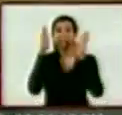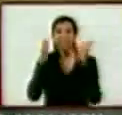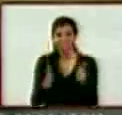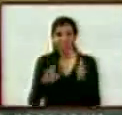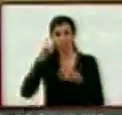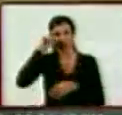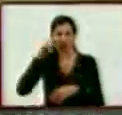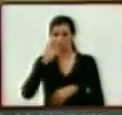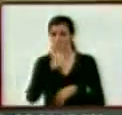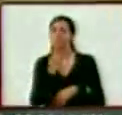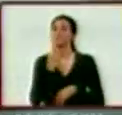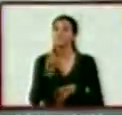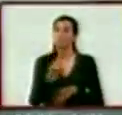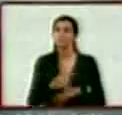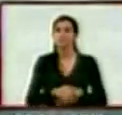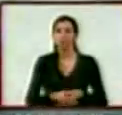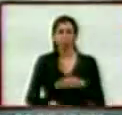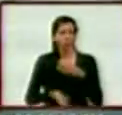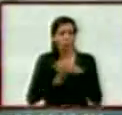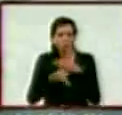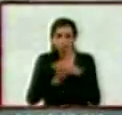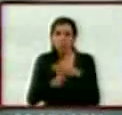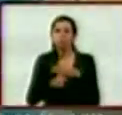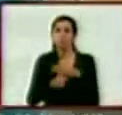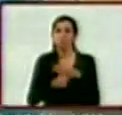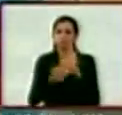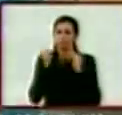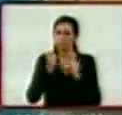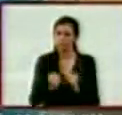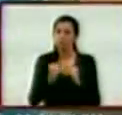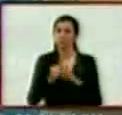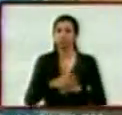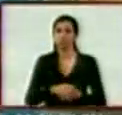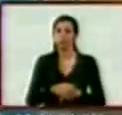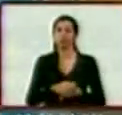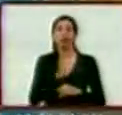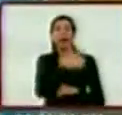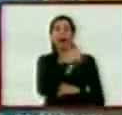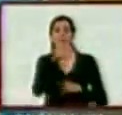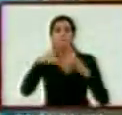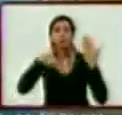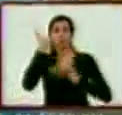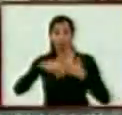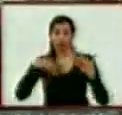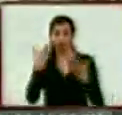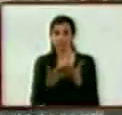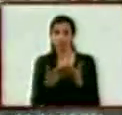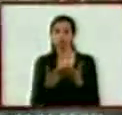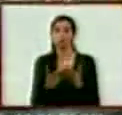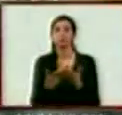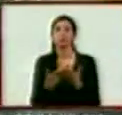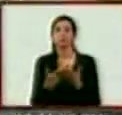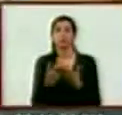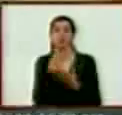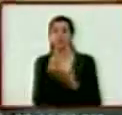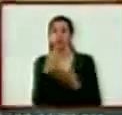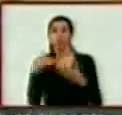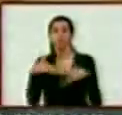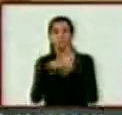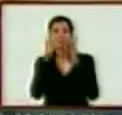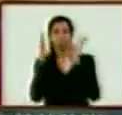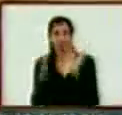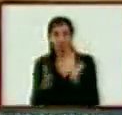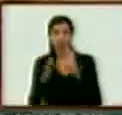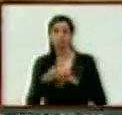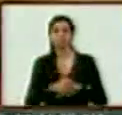Villegas aseguró que se le dará continuidad a paso firme a todos los proyectos que hasta ahora cumplió el ministro Francisco